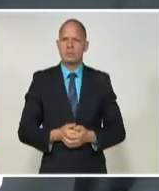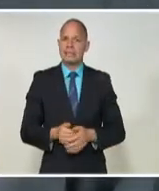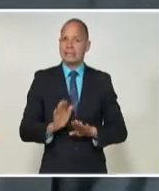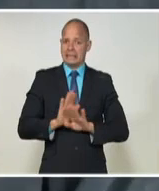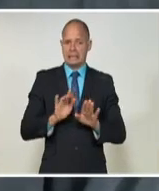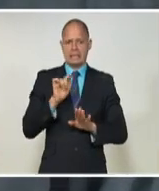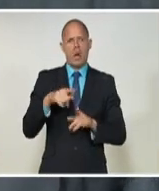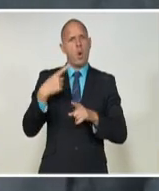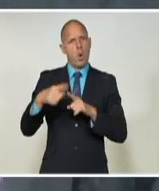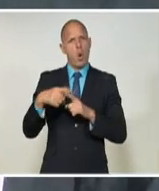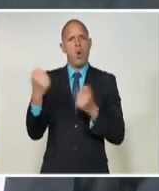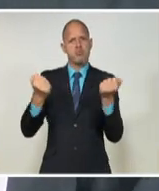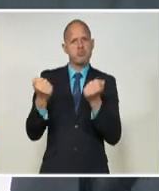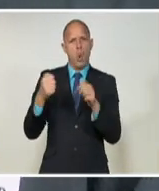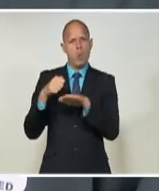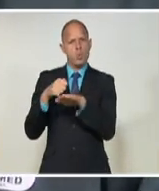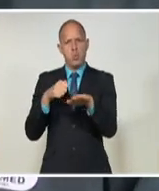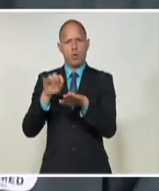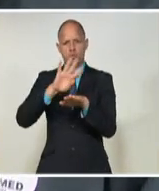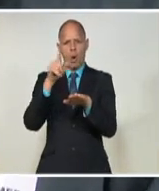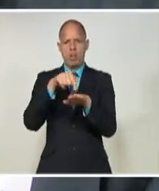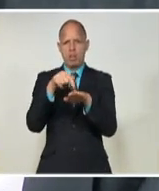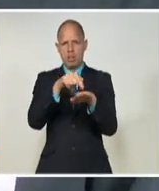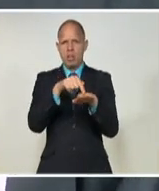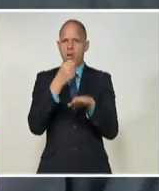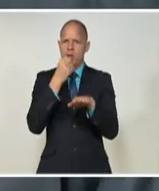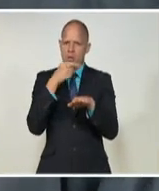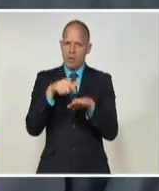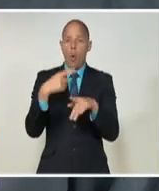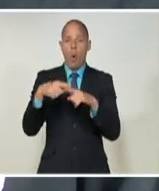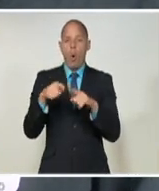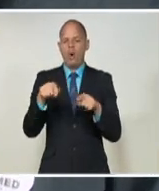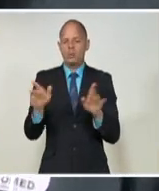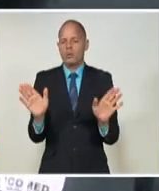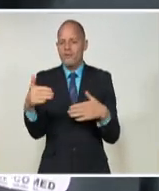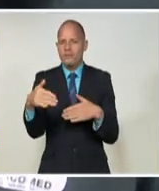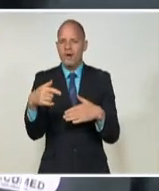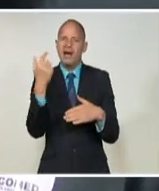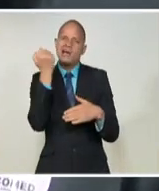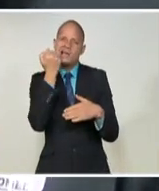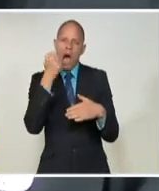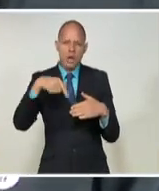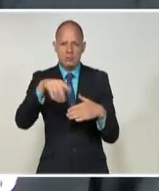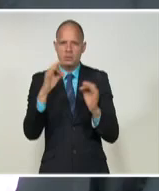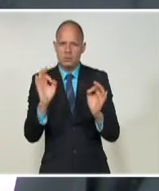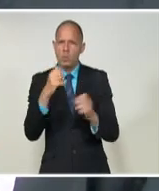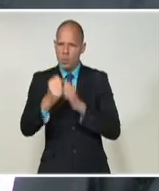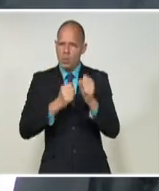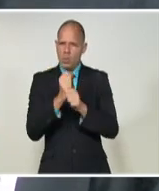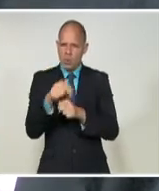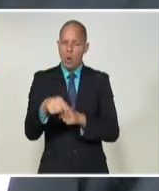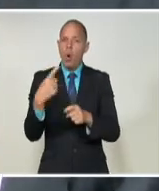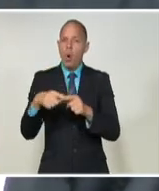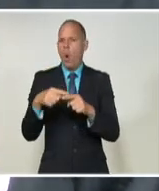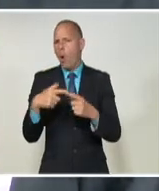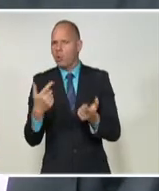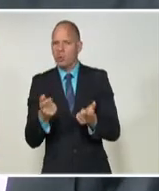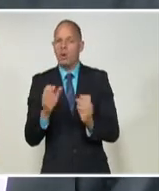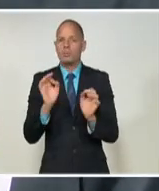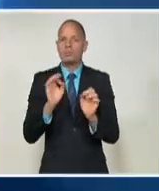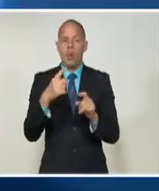medios de transporte, es decir, las herramientas adecuadas como son la caja isotérmica, poseemos además los AIPAC que